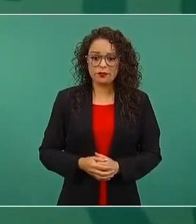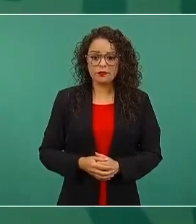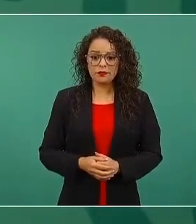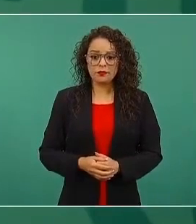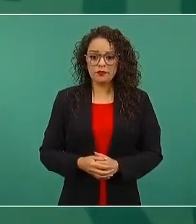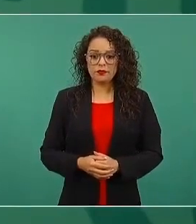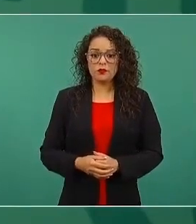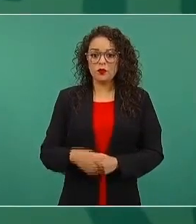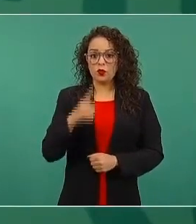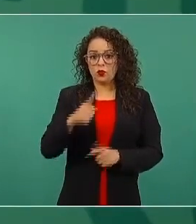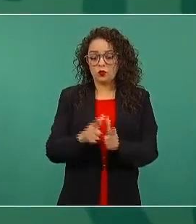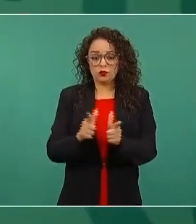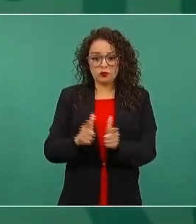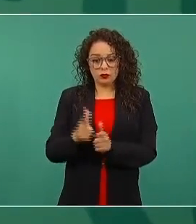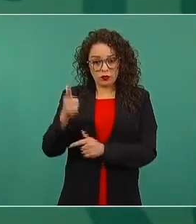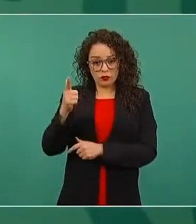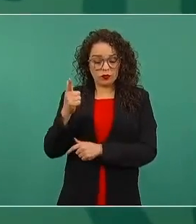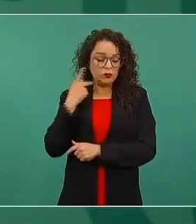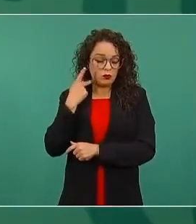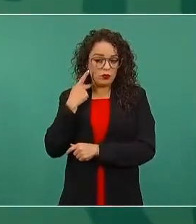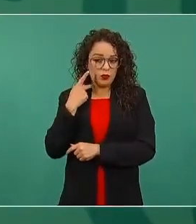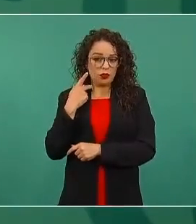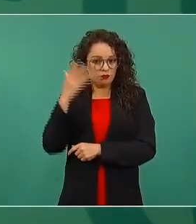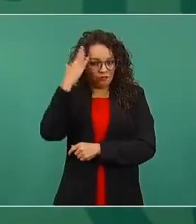dominaba un partido,